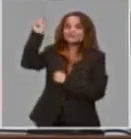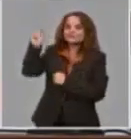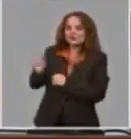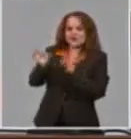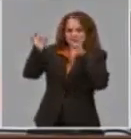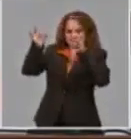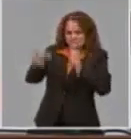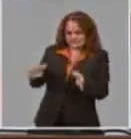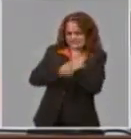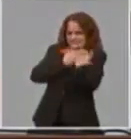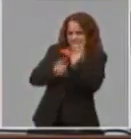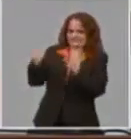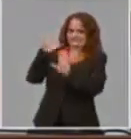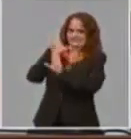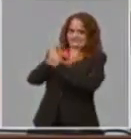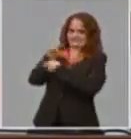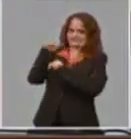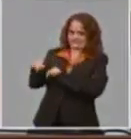problemas.